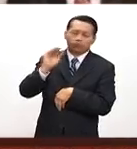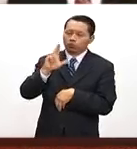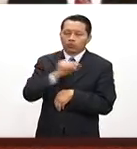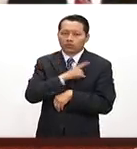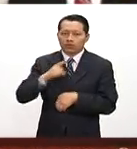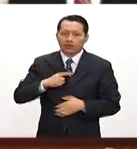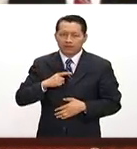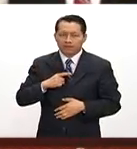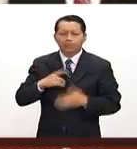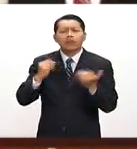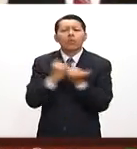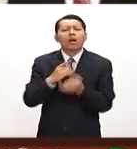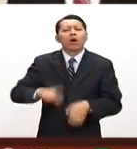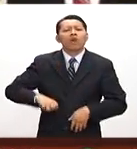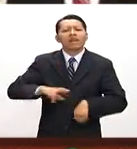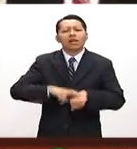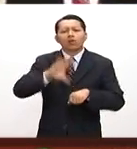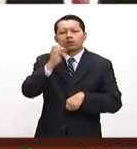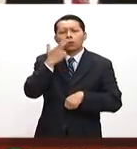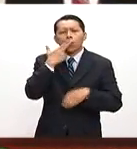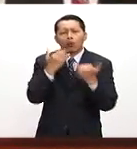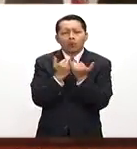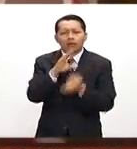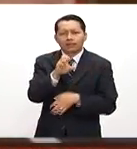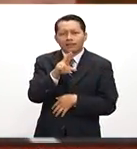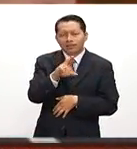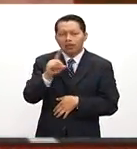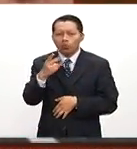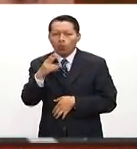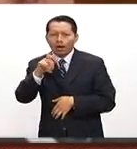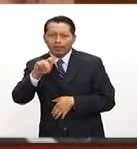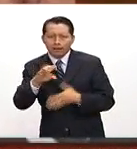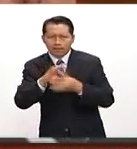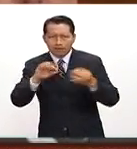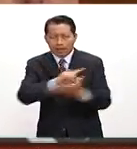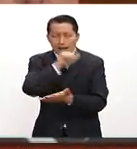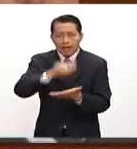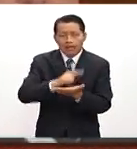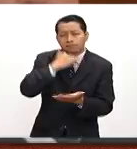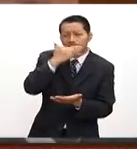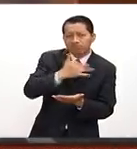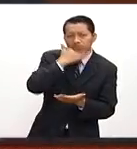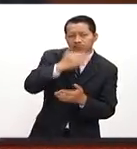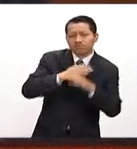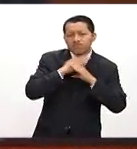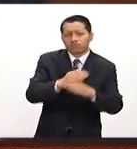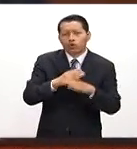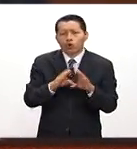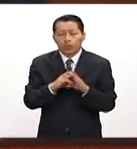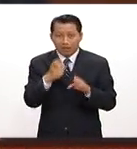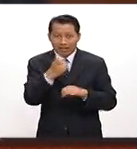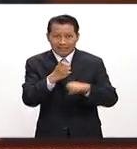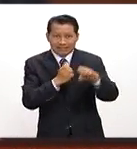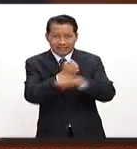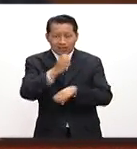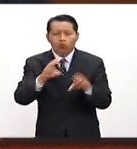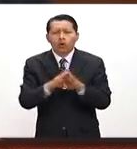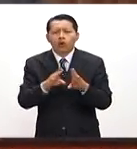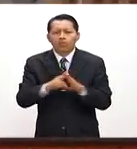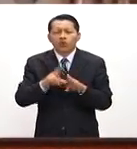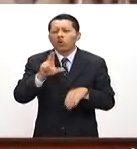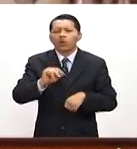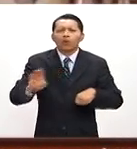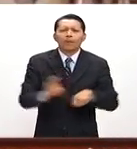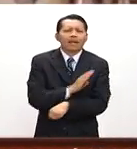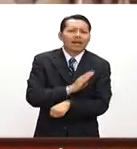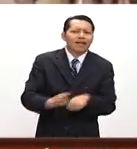Tras esta determinación, el gobernador de Chihuahua, César Duarte, aseguró que las leyes anticorrupción en esa entidad no lo